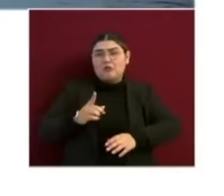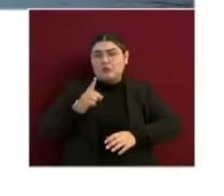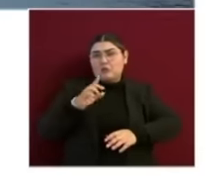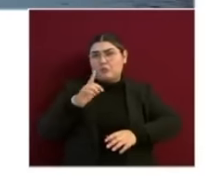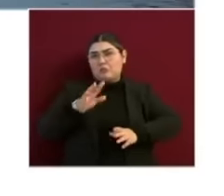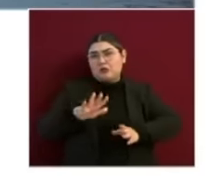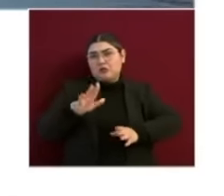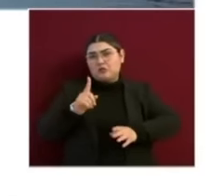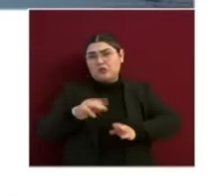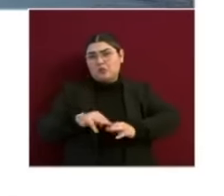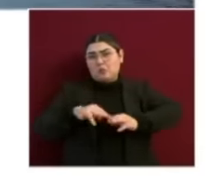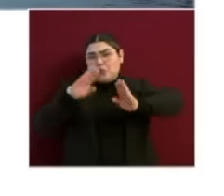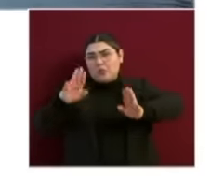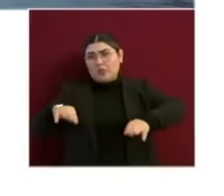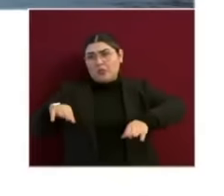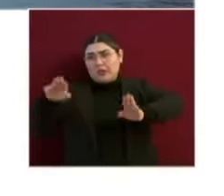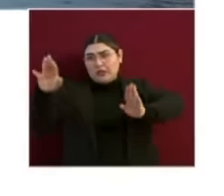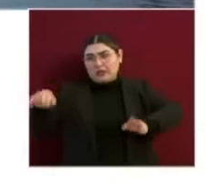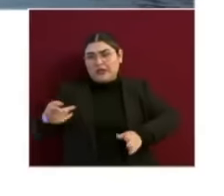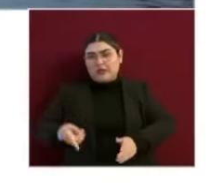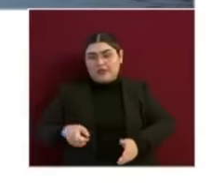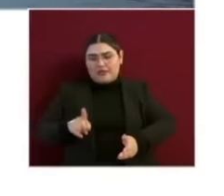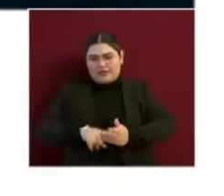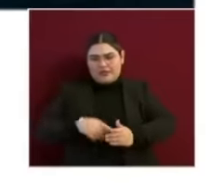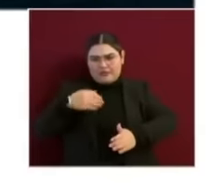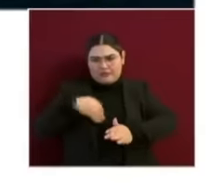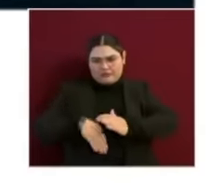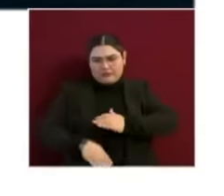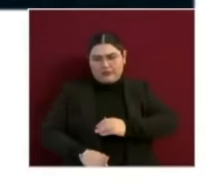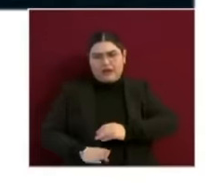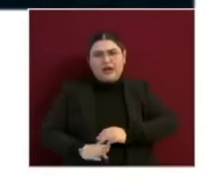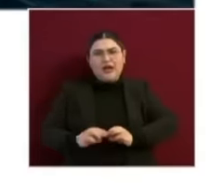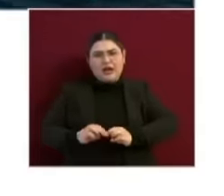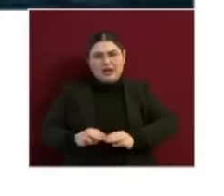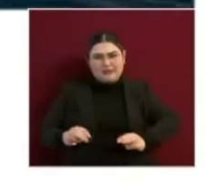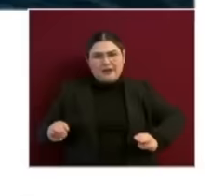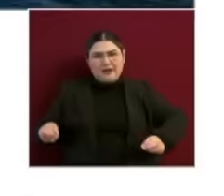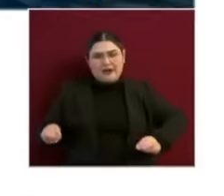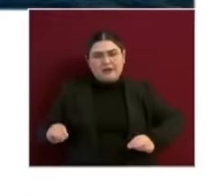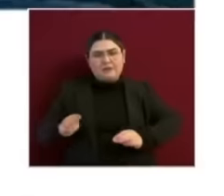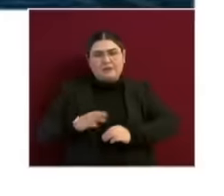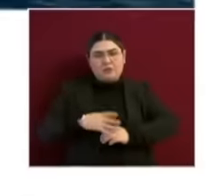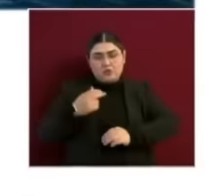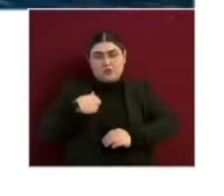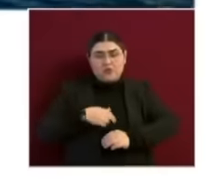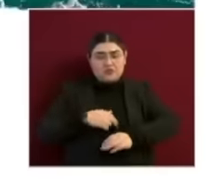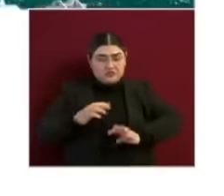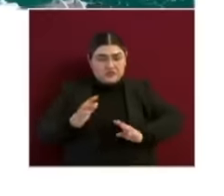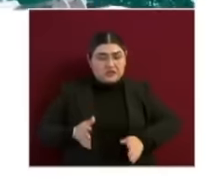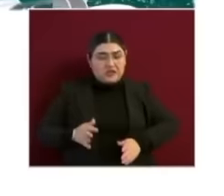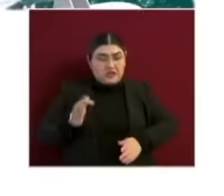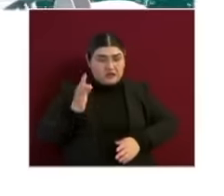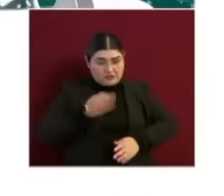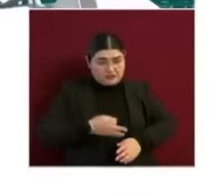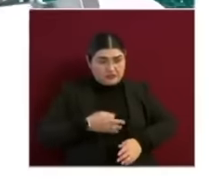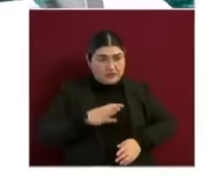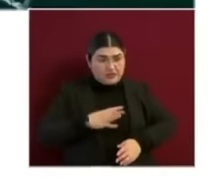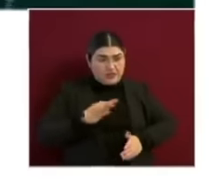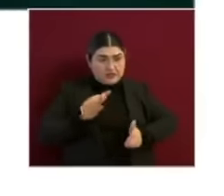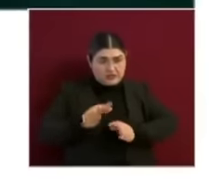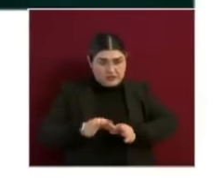montaña dentro del mar, pero ya conseguimos la autorización a la